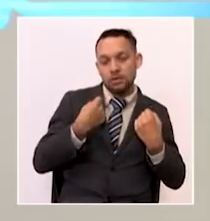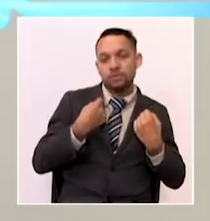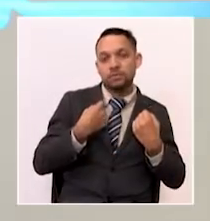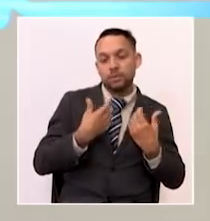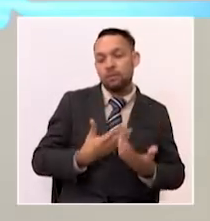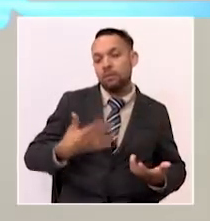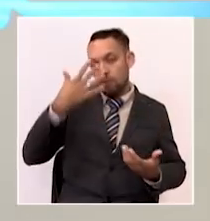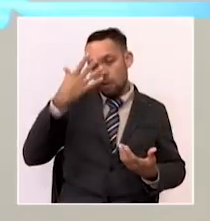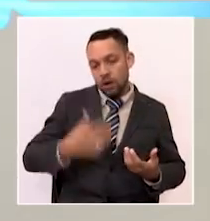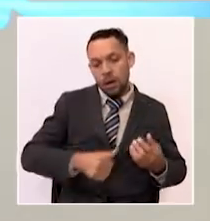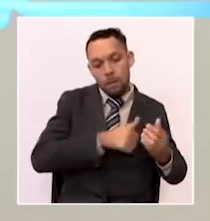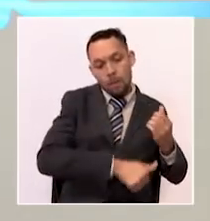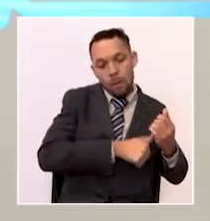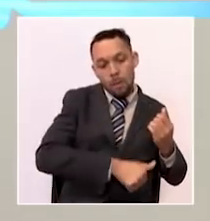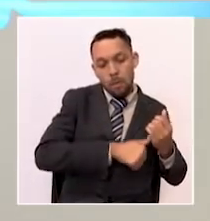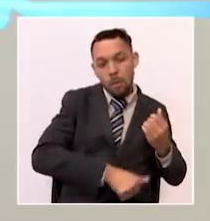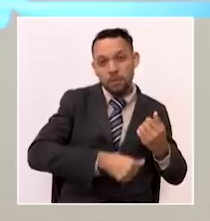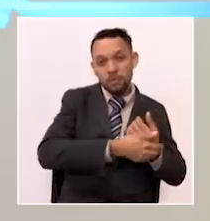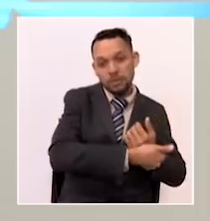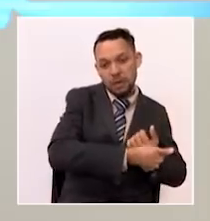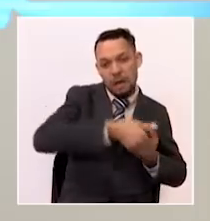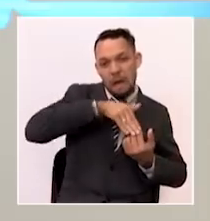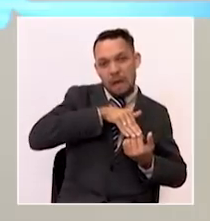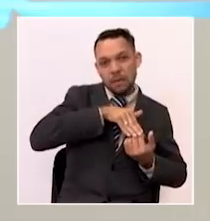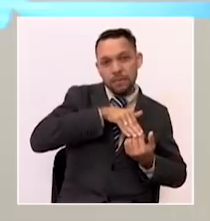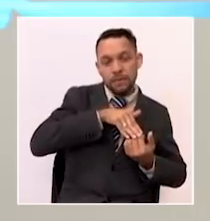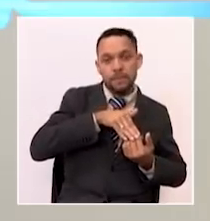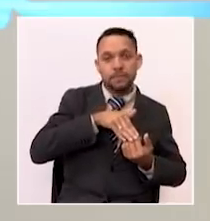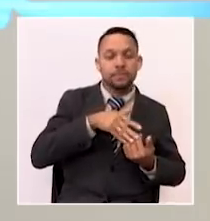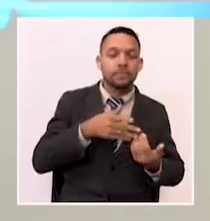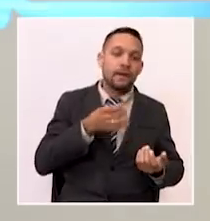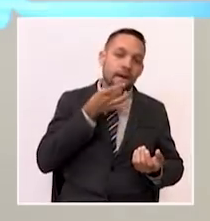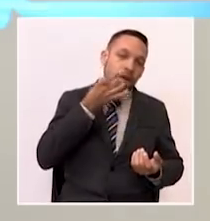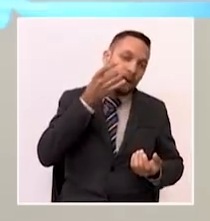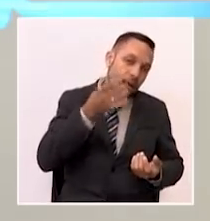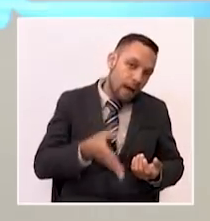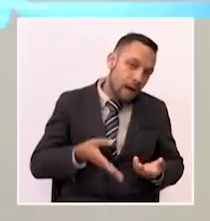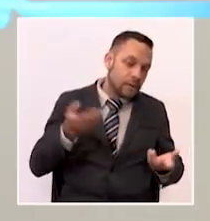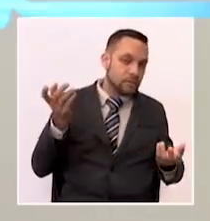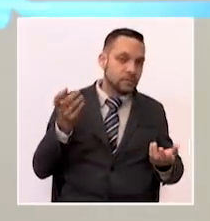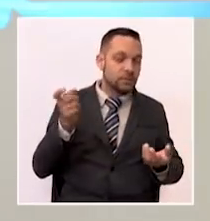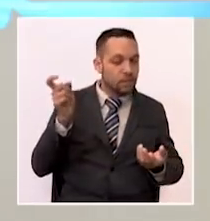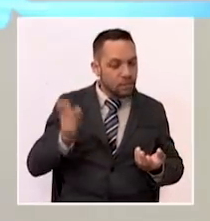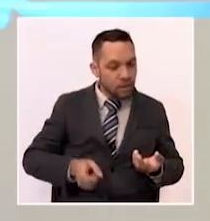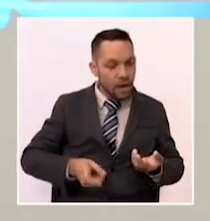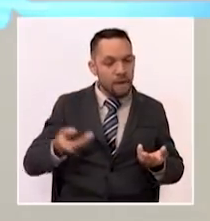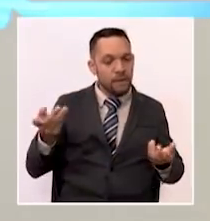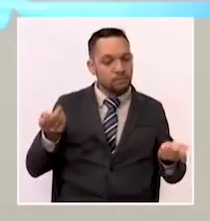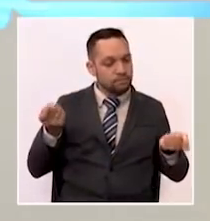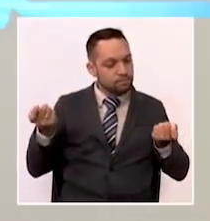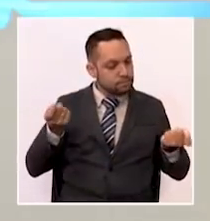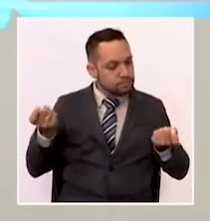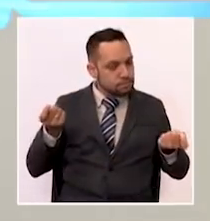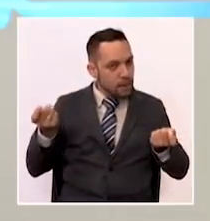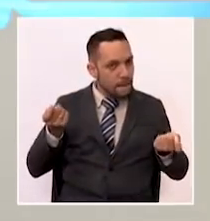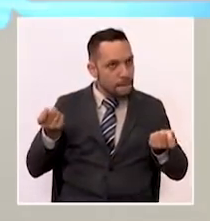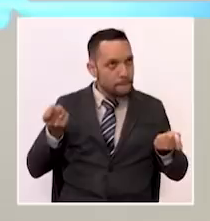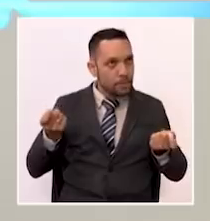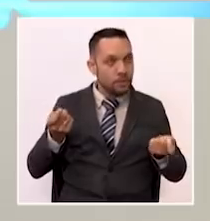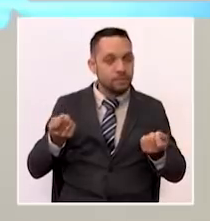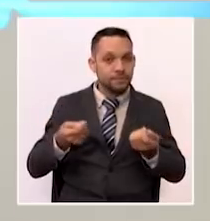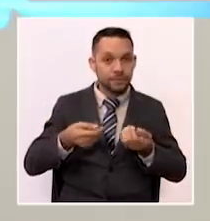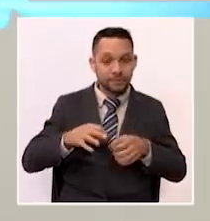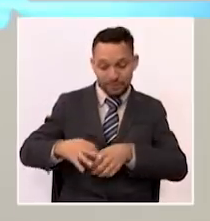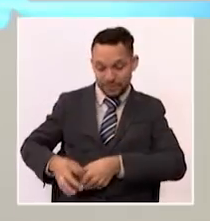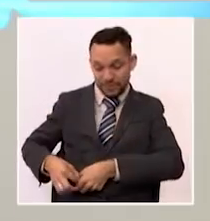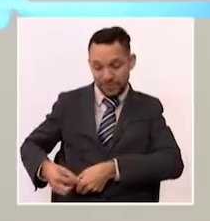que cuando hacen la deposición, limpian de la colita hacia adelante. Y entonces se llevan todas las bacterias que están en la región anal